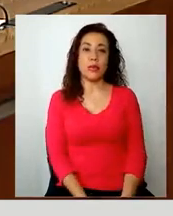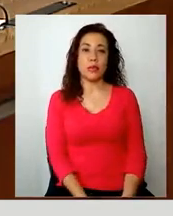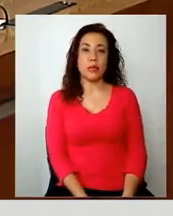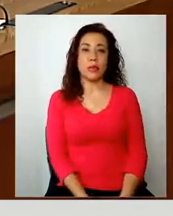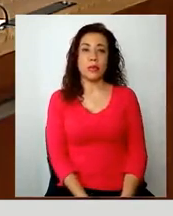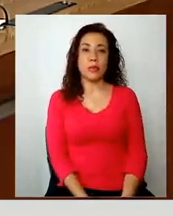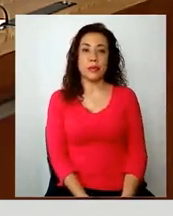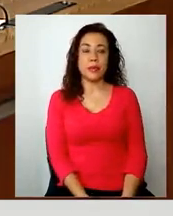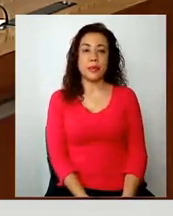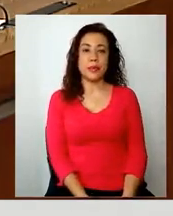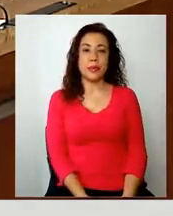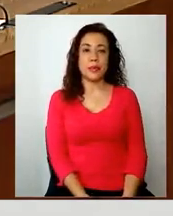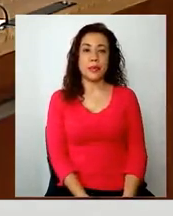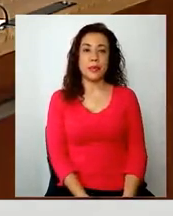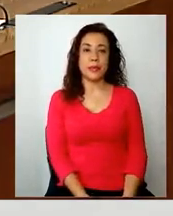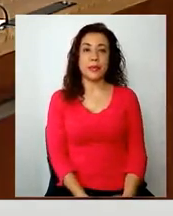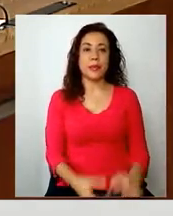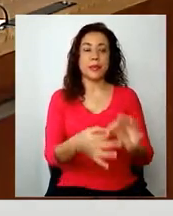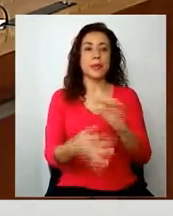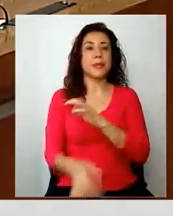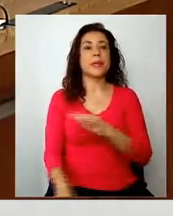Gracias ministra